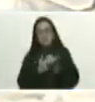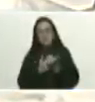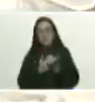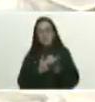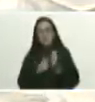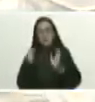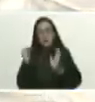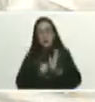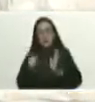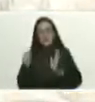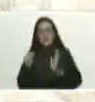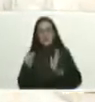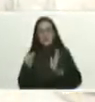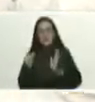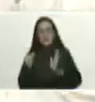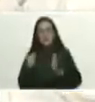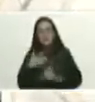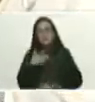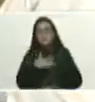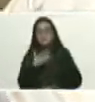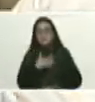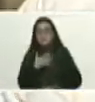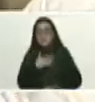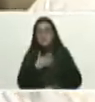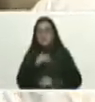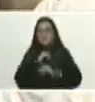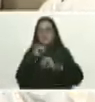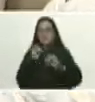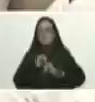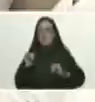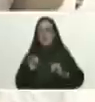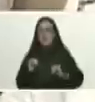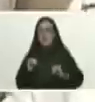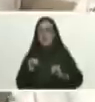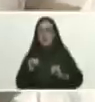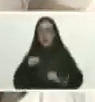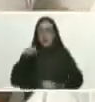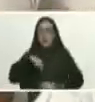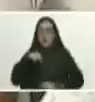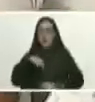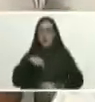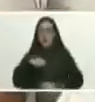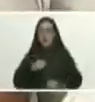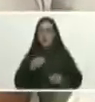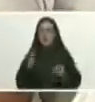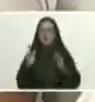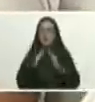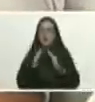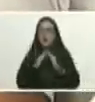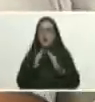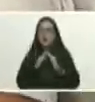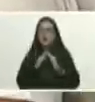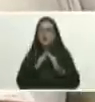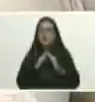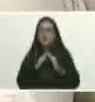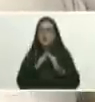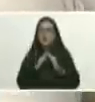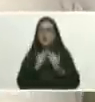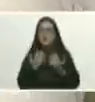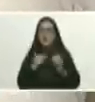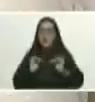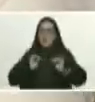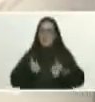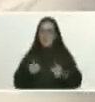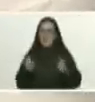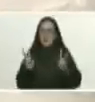tan rápido y me siento muy feliz de que hoy nos estén dando una vivienda digna donde podamos comenzar